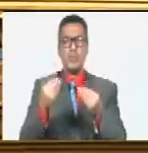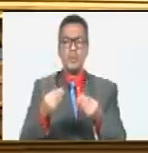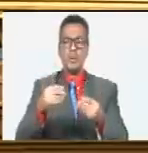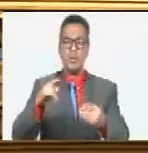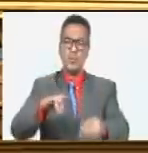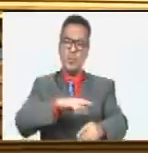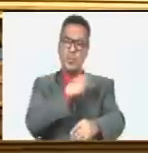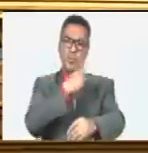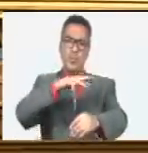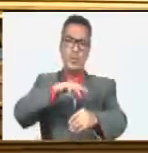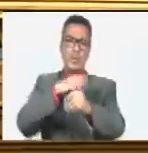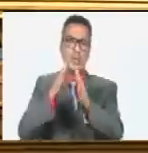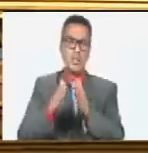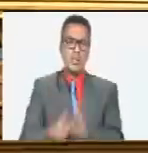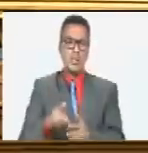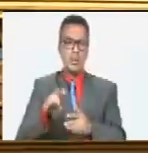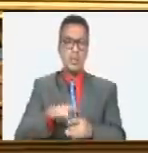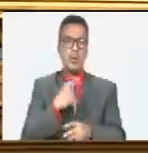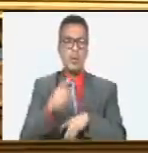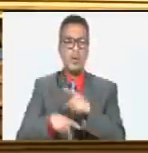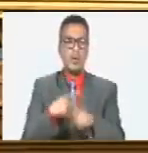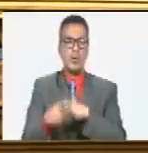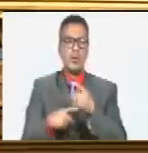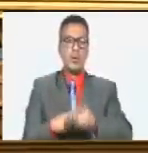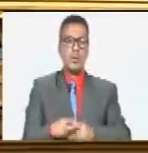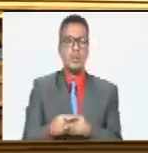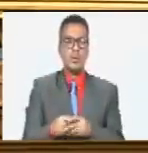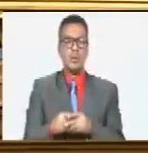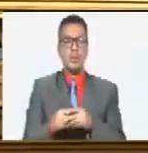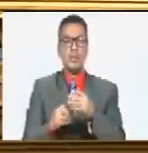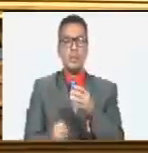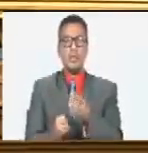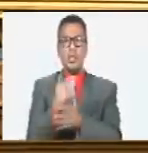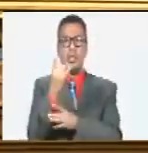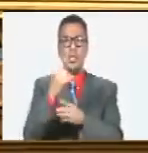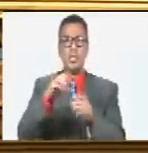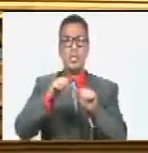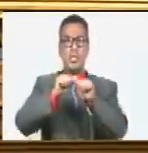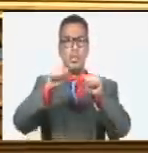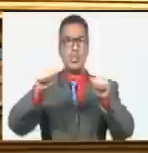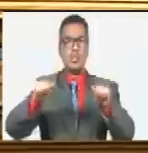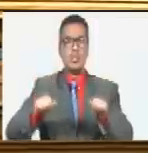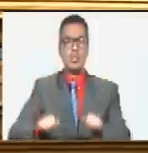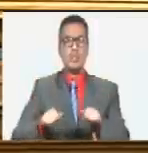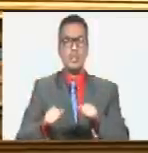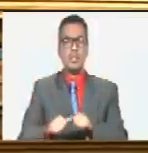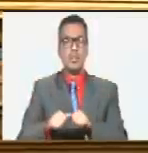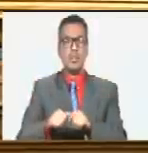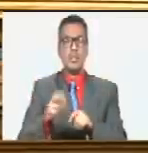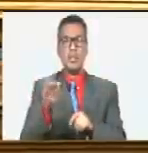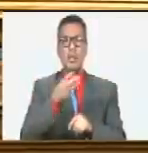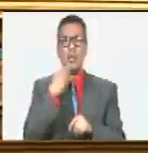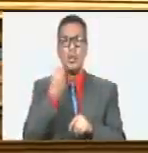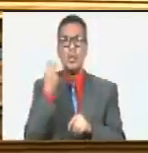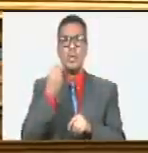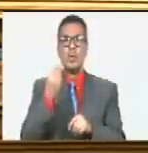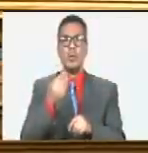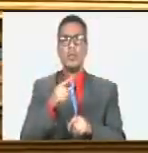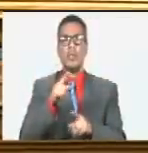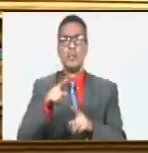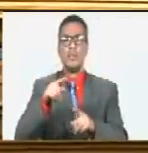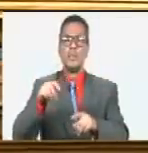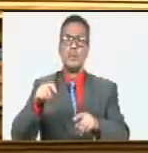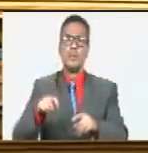fruto de ese gran árbol que es el Sistema Nacional de Orquestas Juveniles e Infantiles Simón